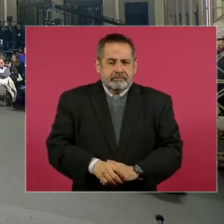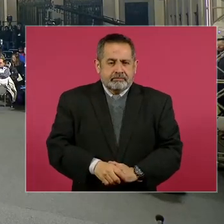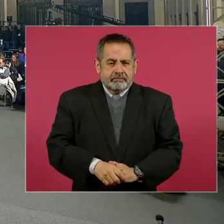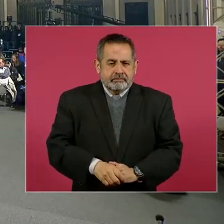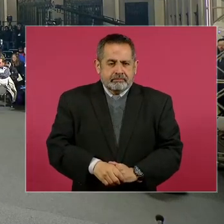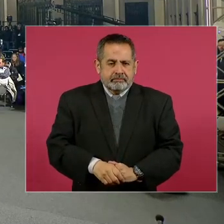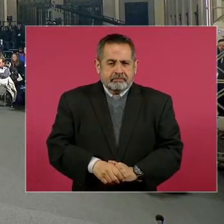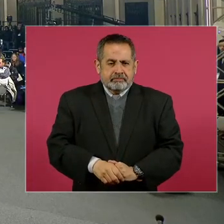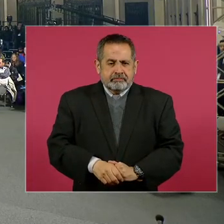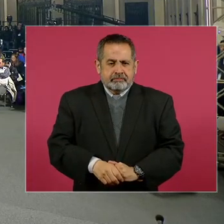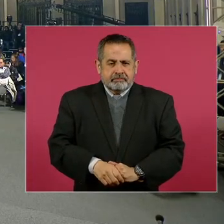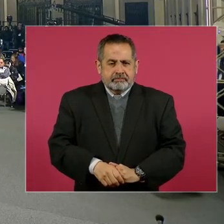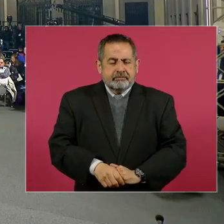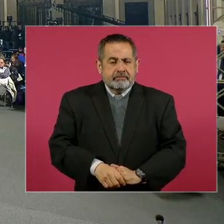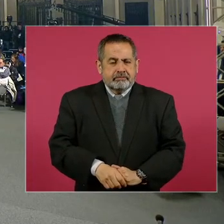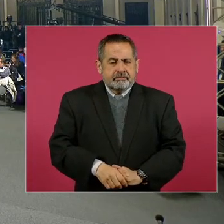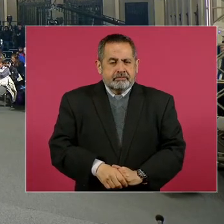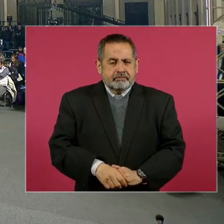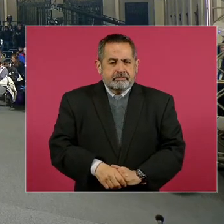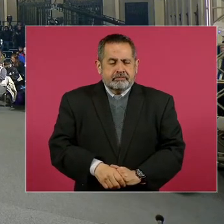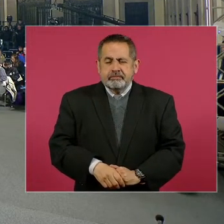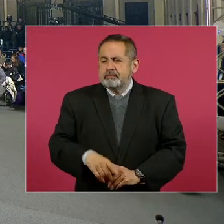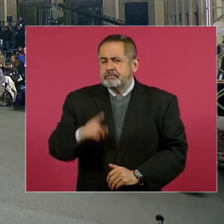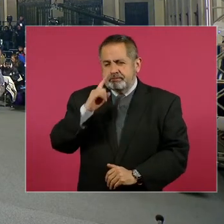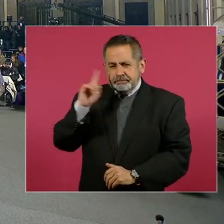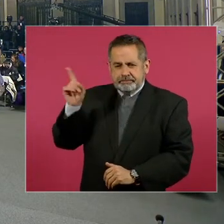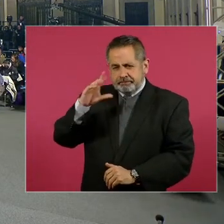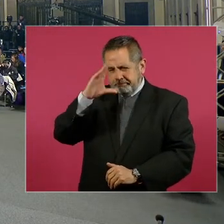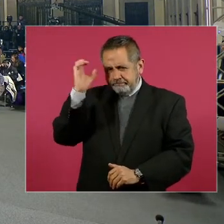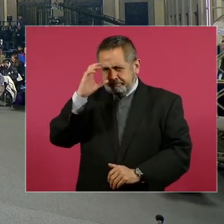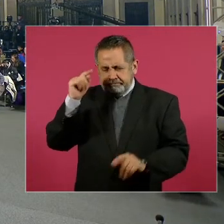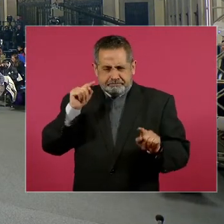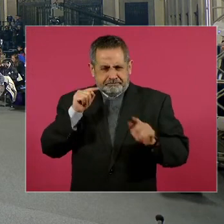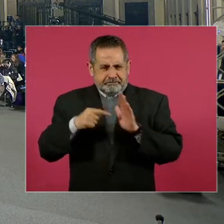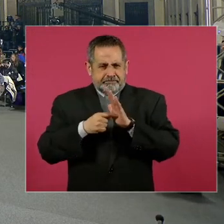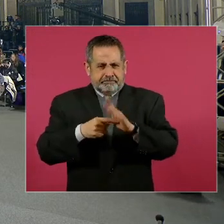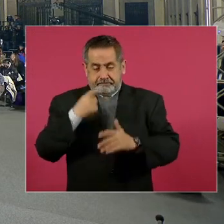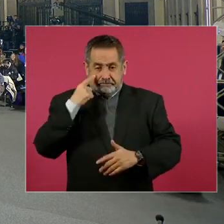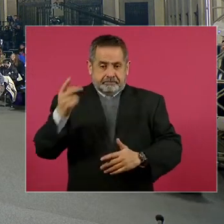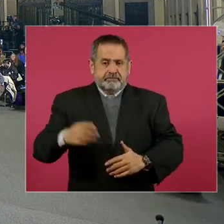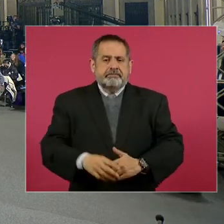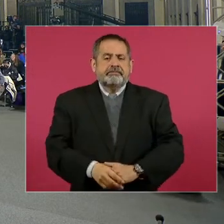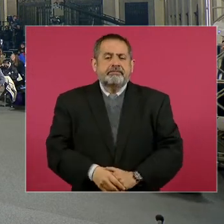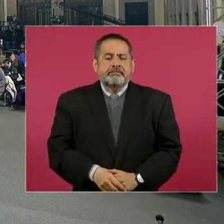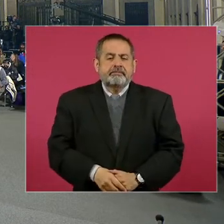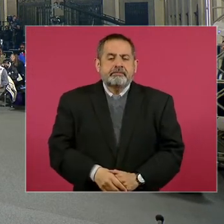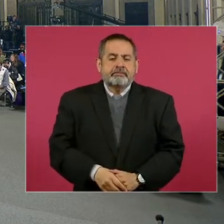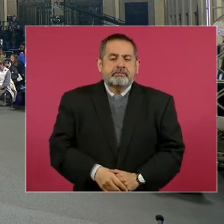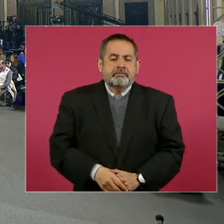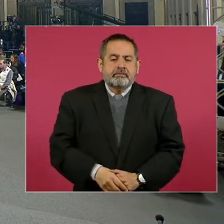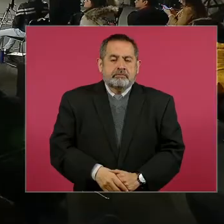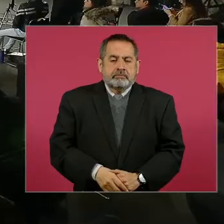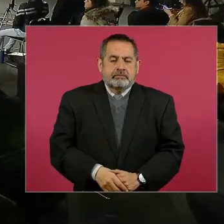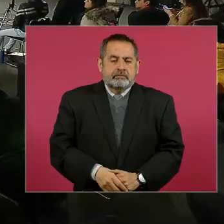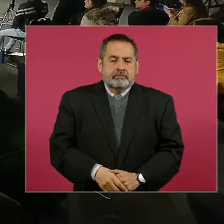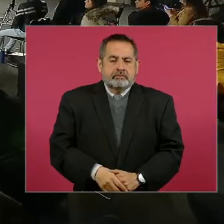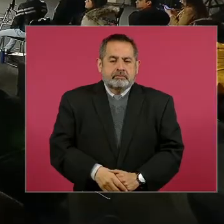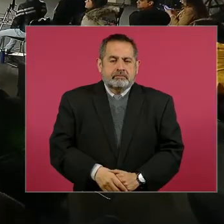A ver, nada más las fotos. Ah, miren, esto es lo que está pasando.